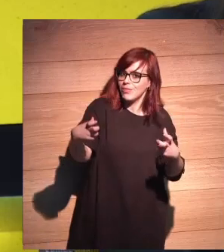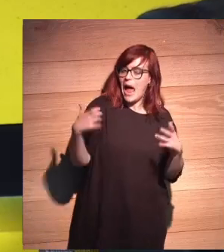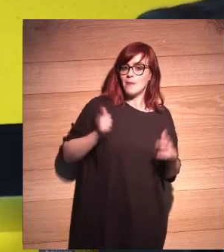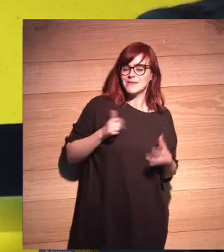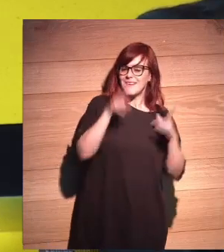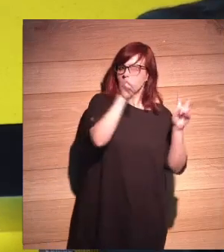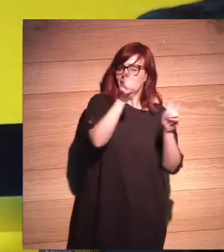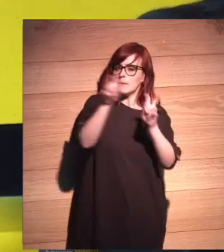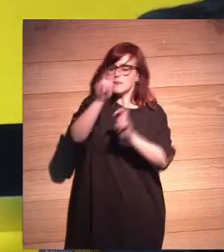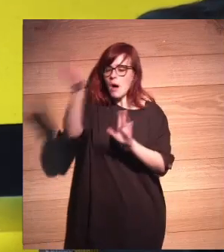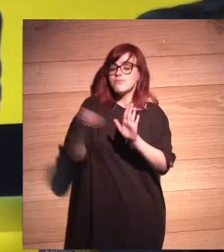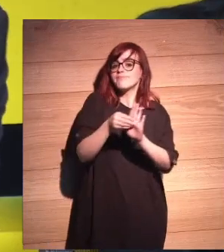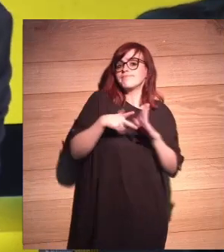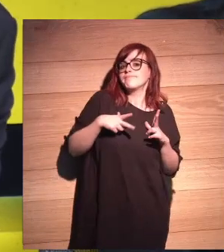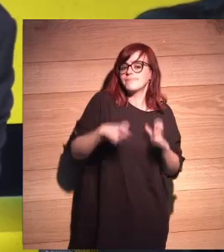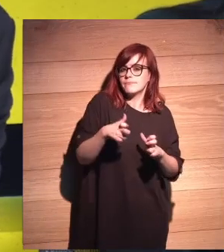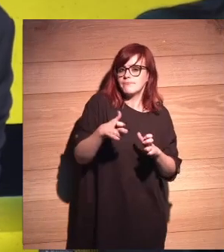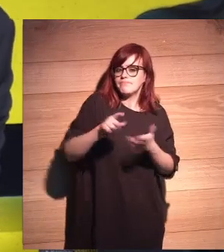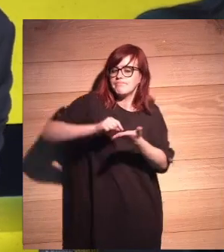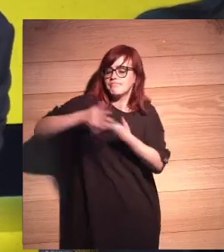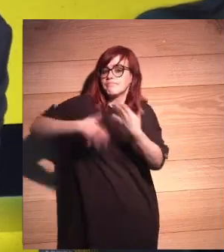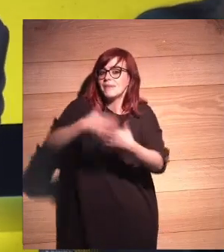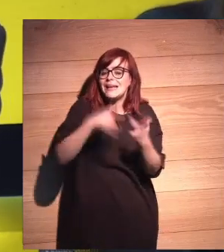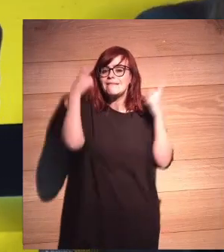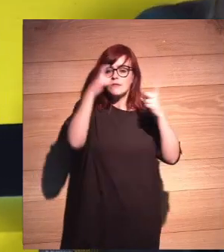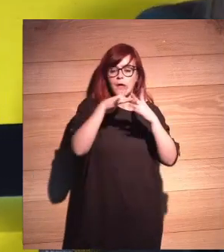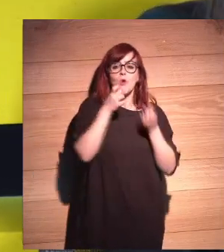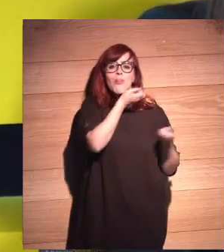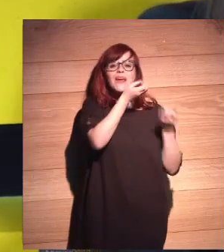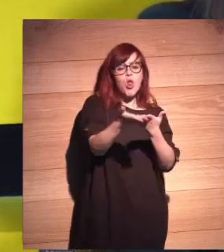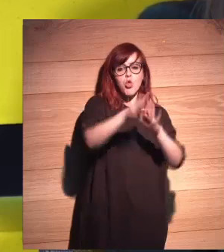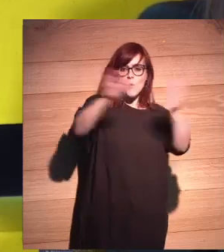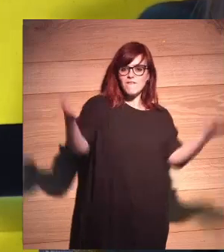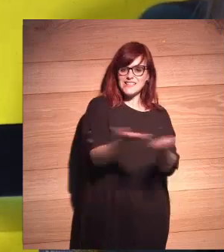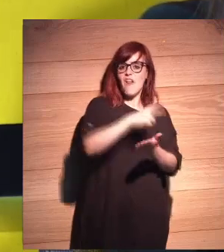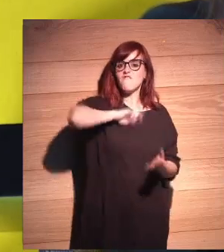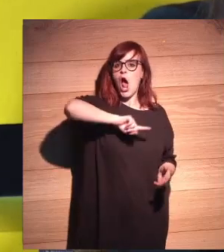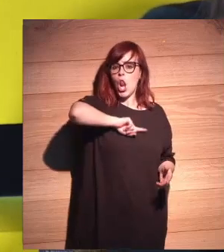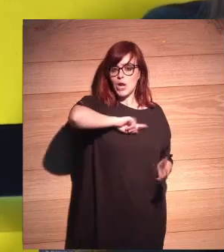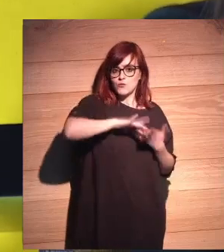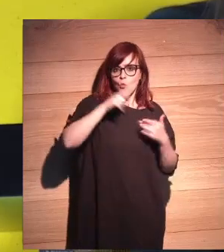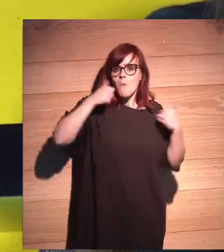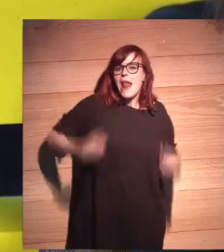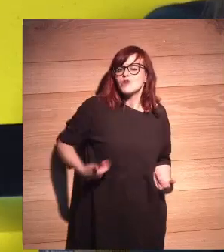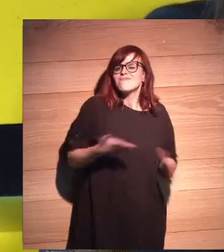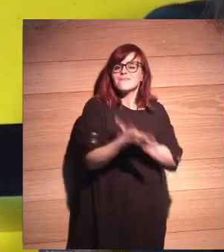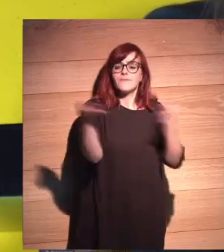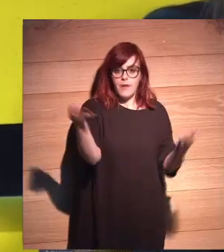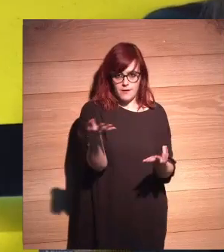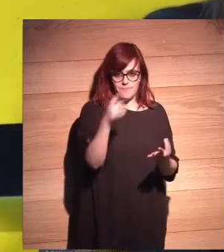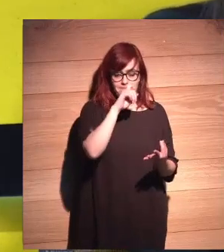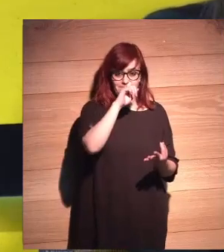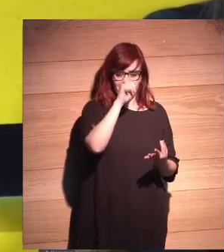todos estos temas. ¿Por qué no trabajar en una declaración universal de los valores humanos? Es